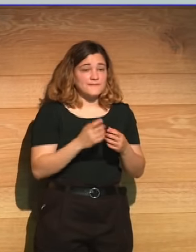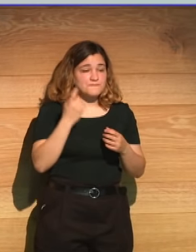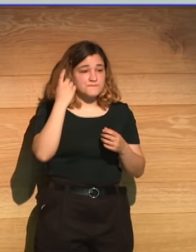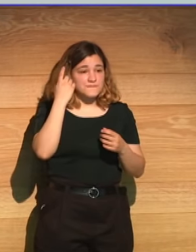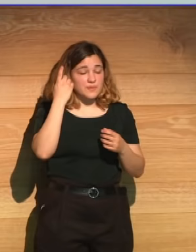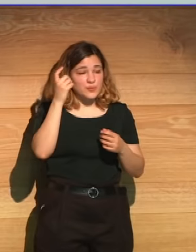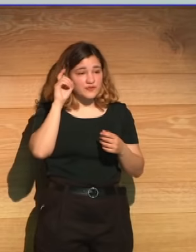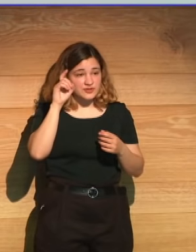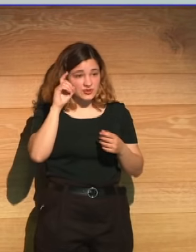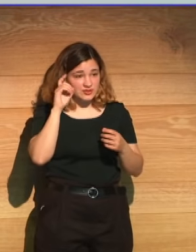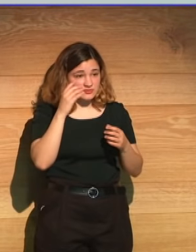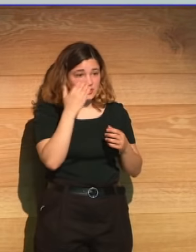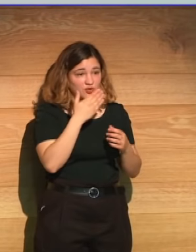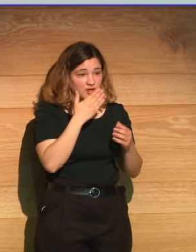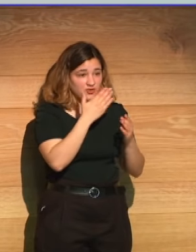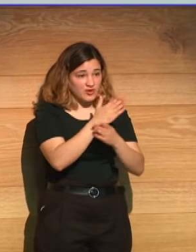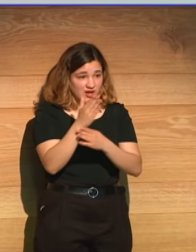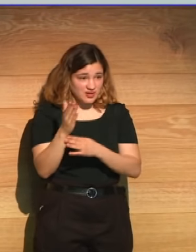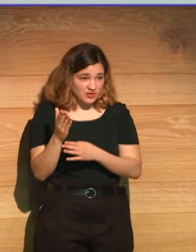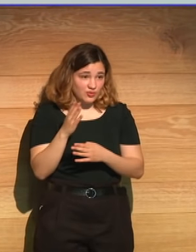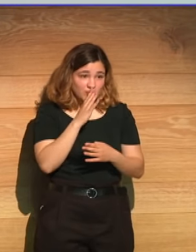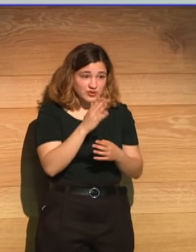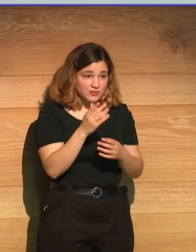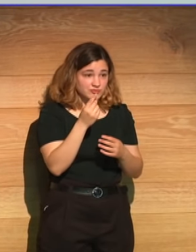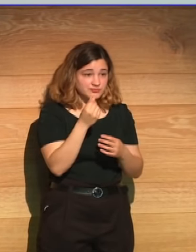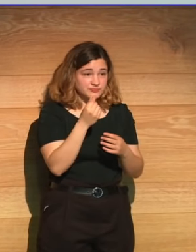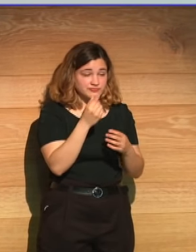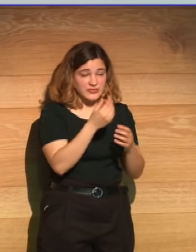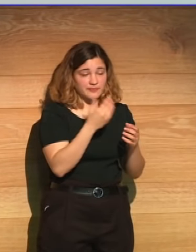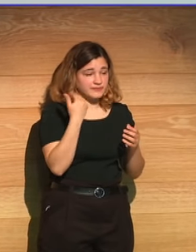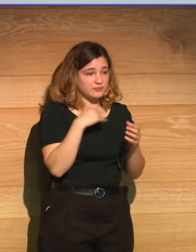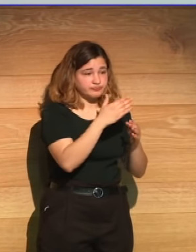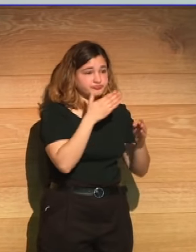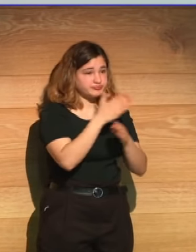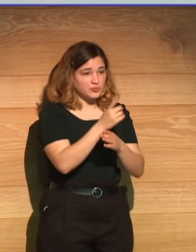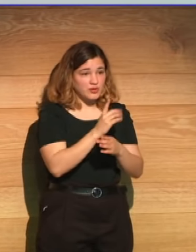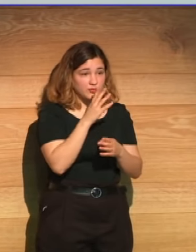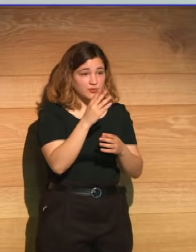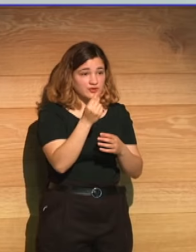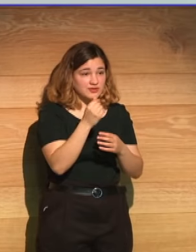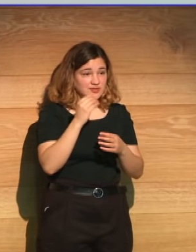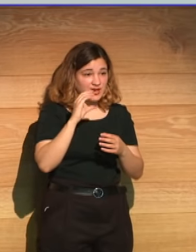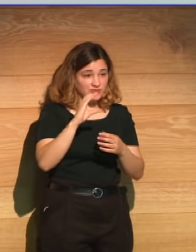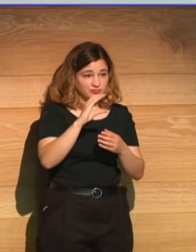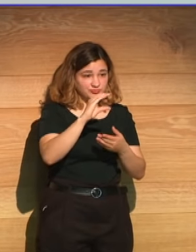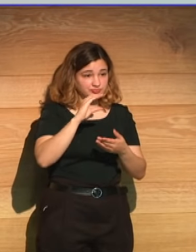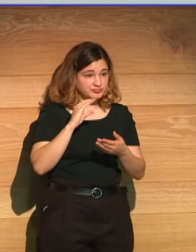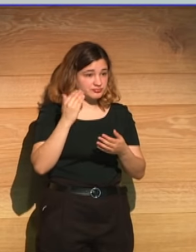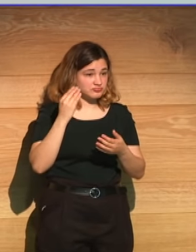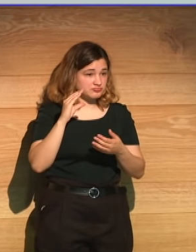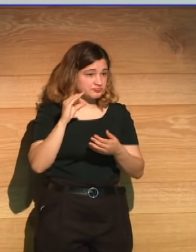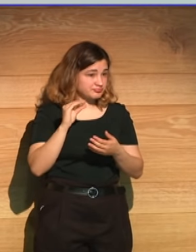en el momento en que se han cerrado las escuelas porque ya dejaban de ingresar un salario, entonces han tenido que encontrar otro trabajo o